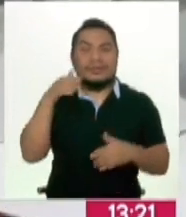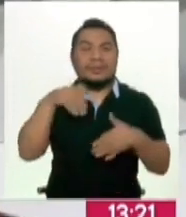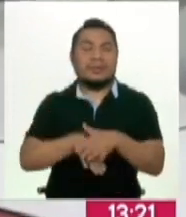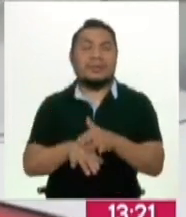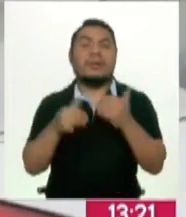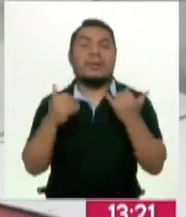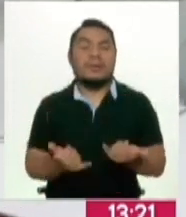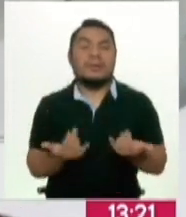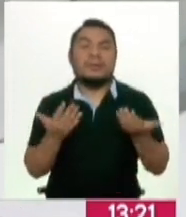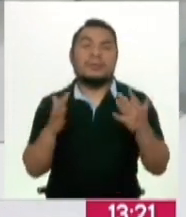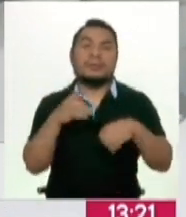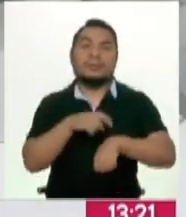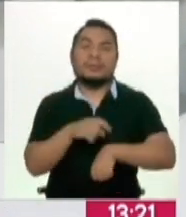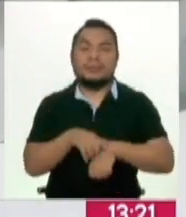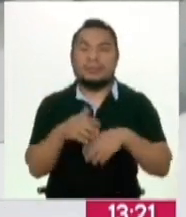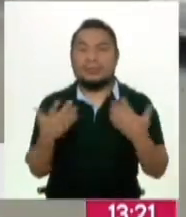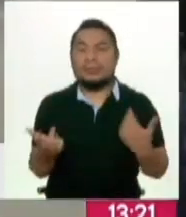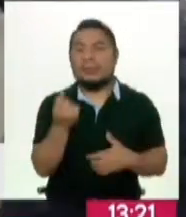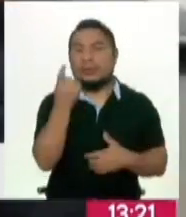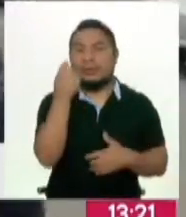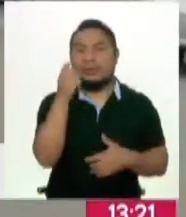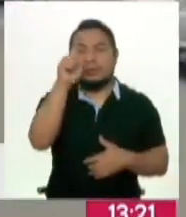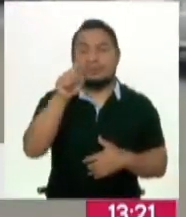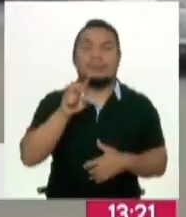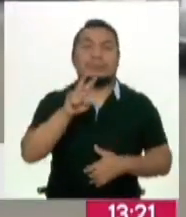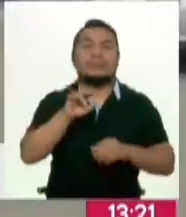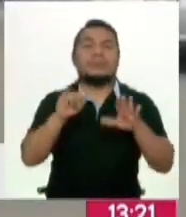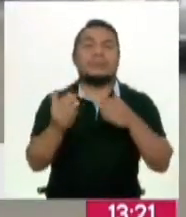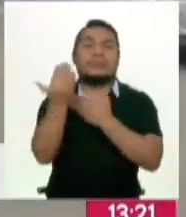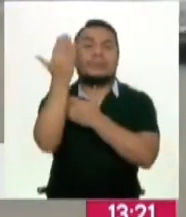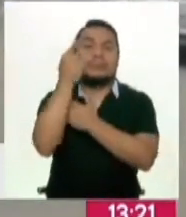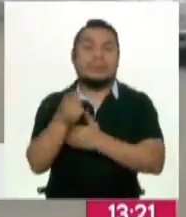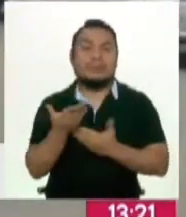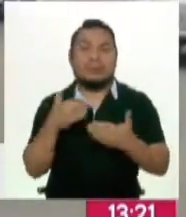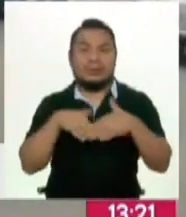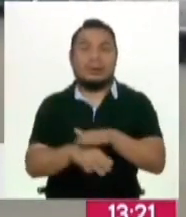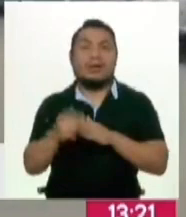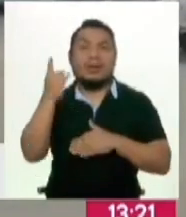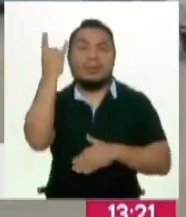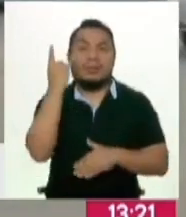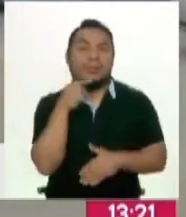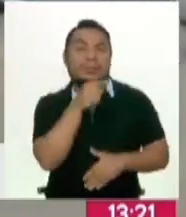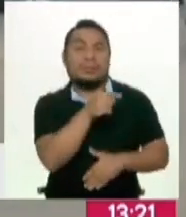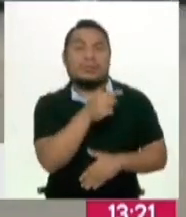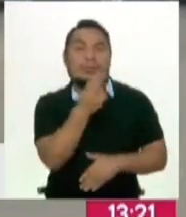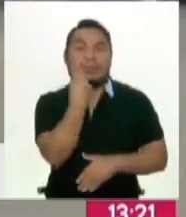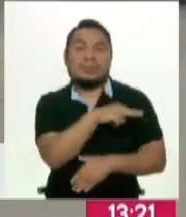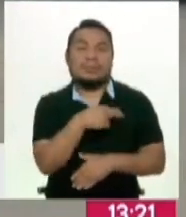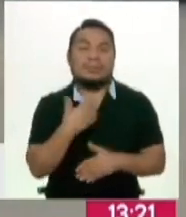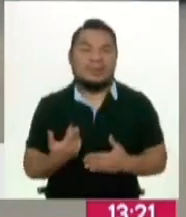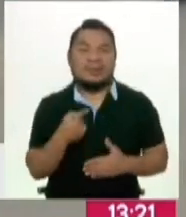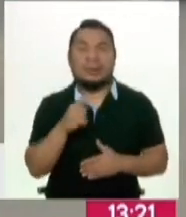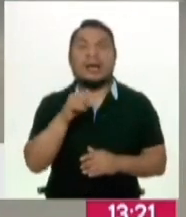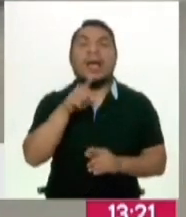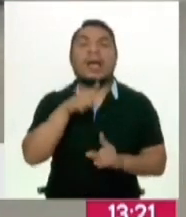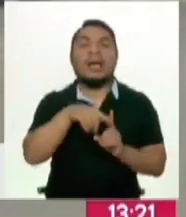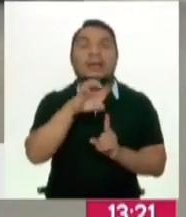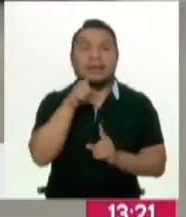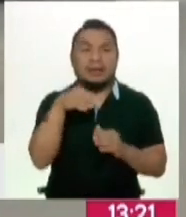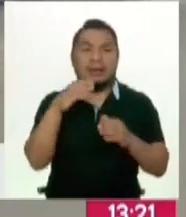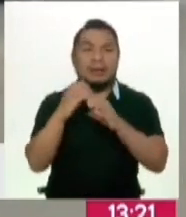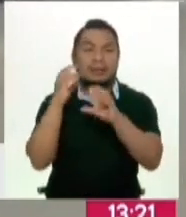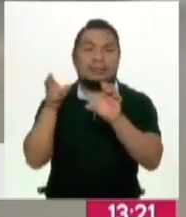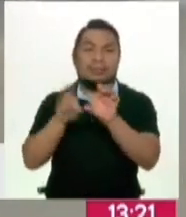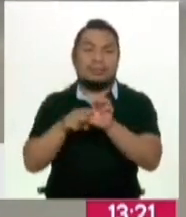hoy aproximadamente a las 11:26 de la mañana al servicio de emergencia del Hospital 2 Vitarte a bordo de una